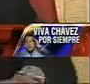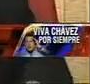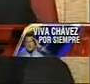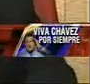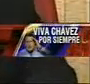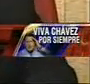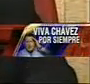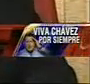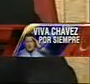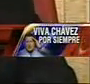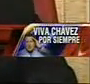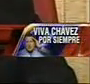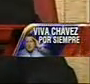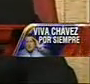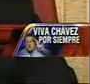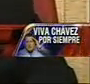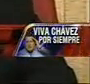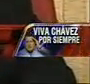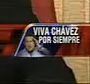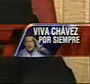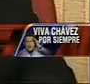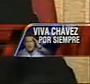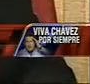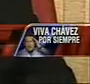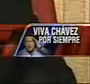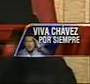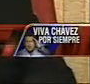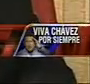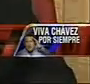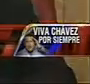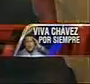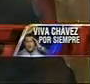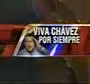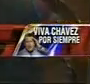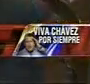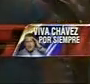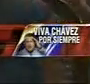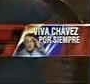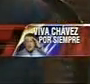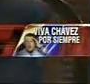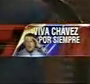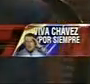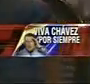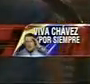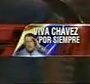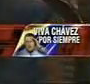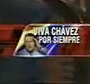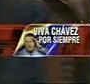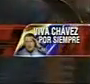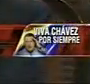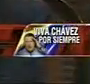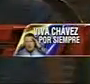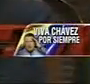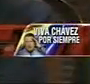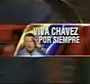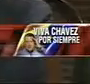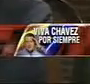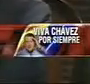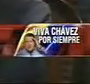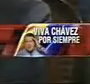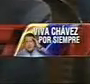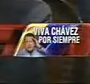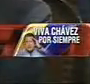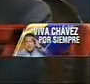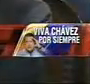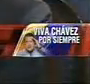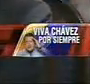le granjeó el respeto y apoyo del pueblo venezolano. Siendo el creador e impulsor de la asociación estratégica destinada al desarrollo compartido entre China y